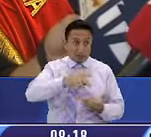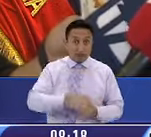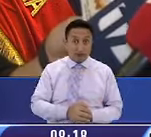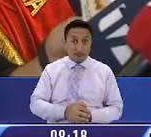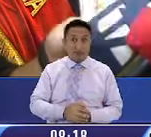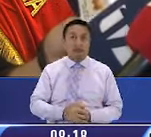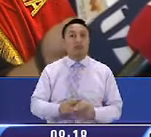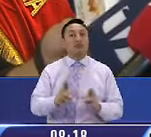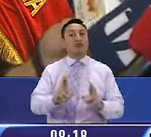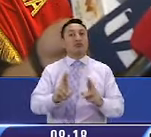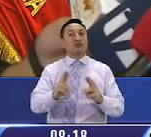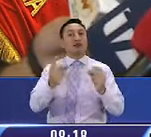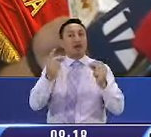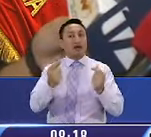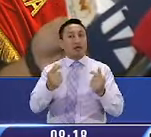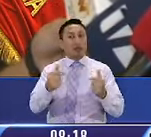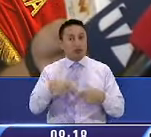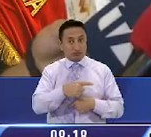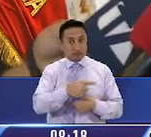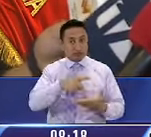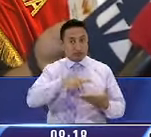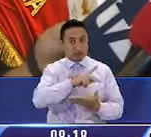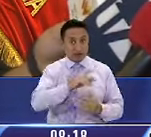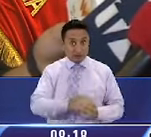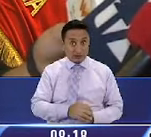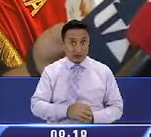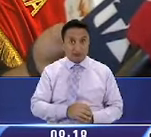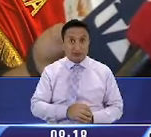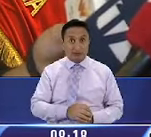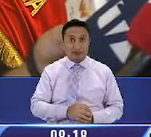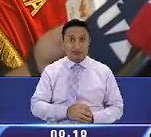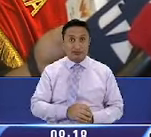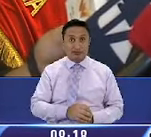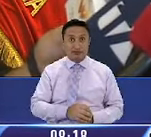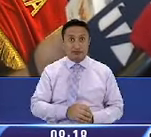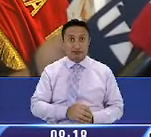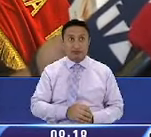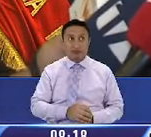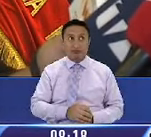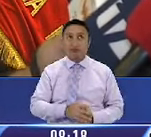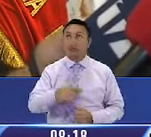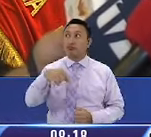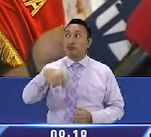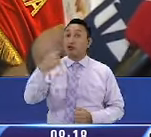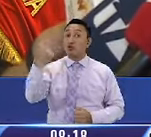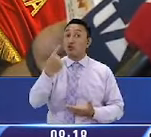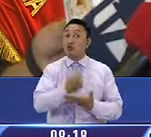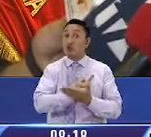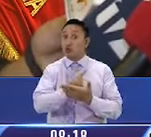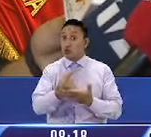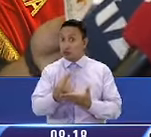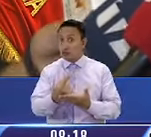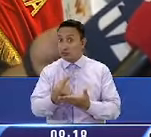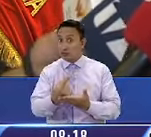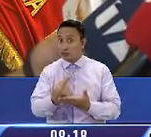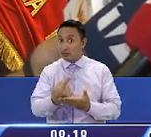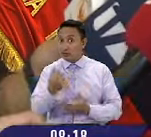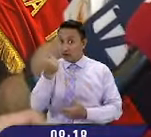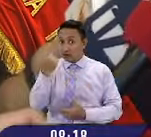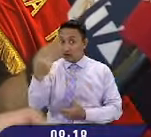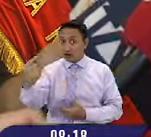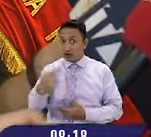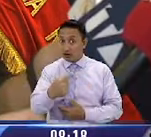manera rápida y oportuna, teniendo en cuenta que ya tenemos cerca de una semana que entendemos que